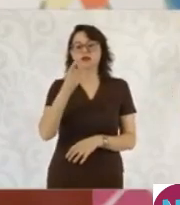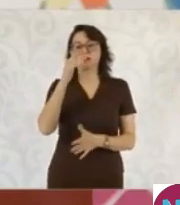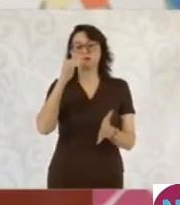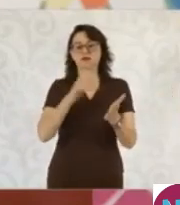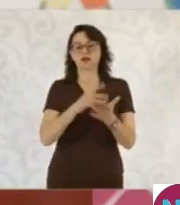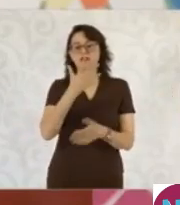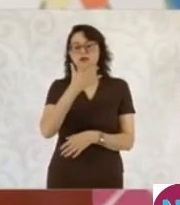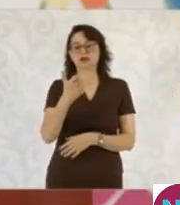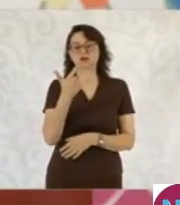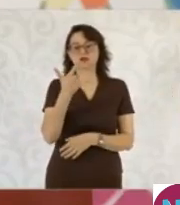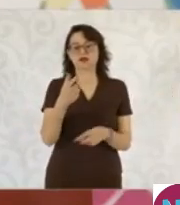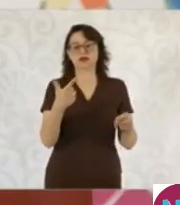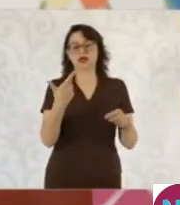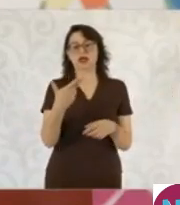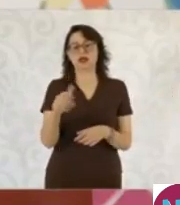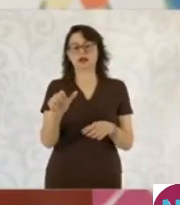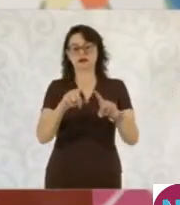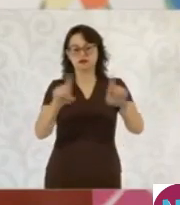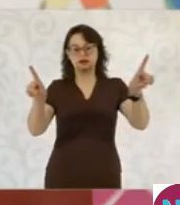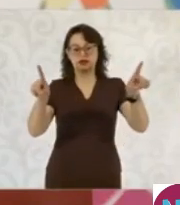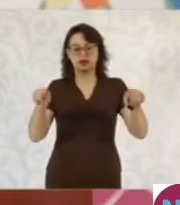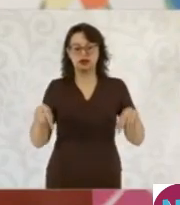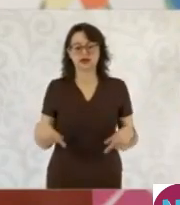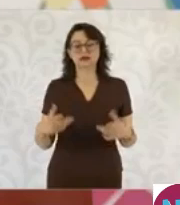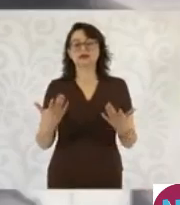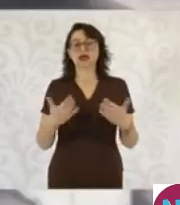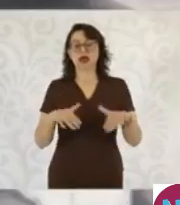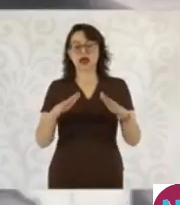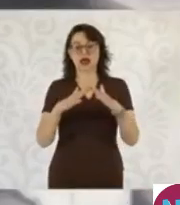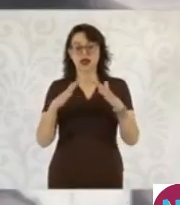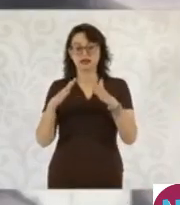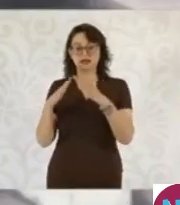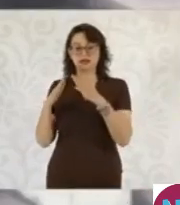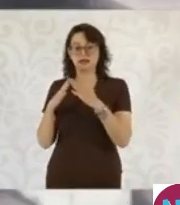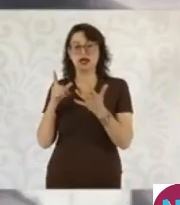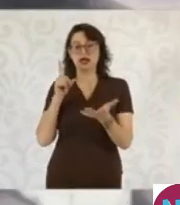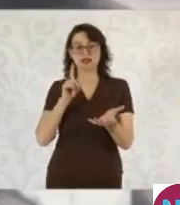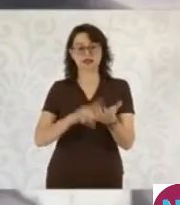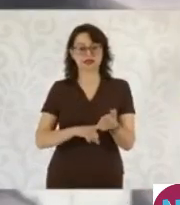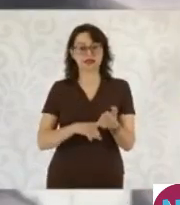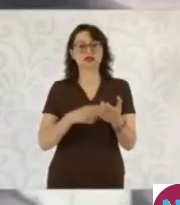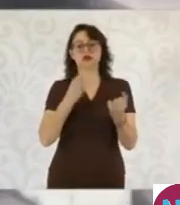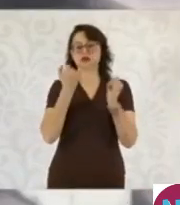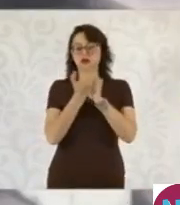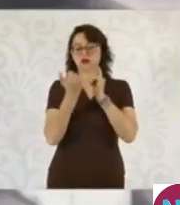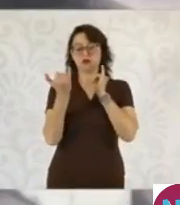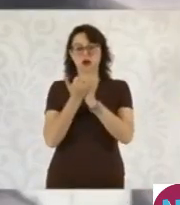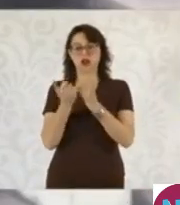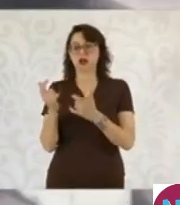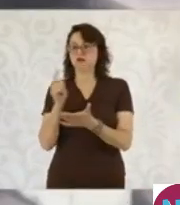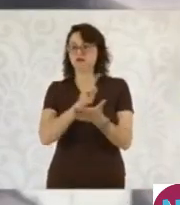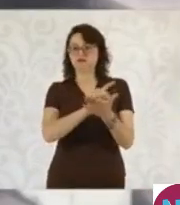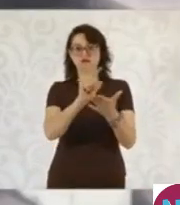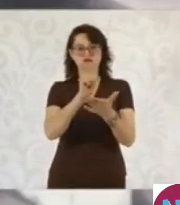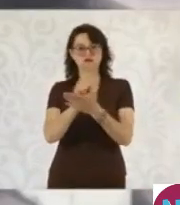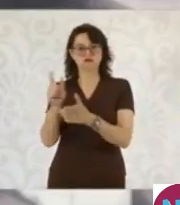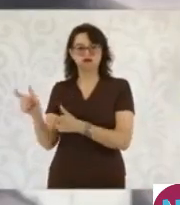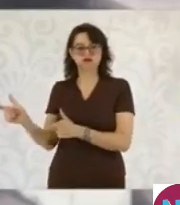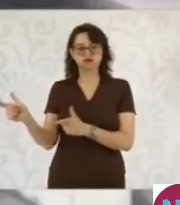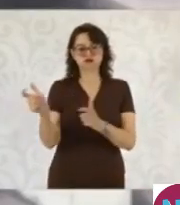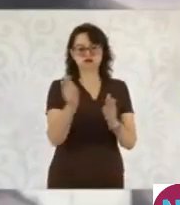141.507 hectáreas. El número de casas en donde se ha establecido control larvario en el país es